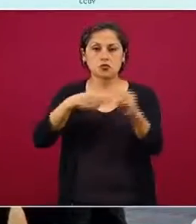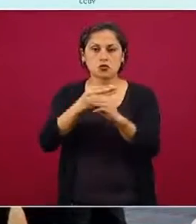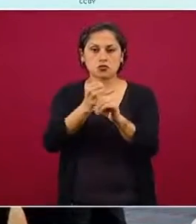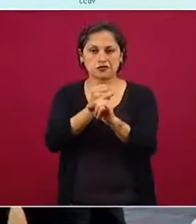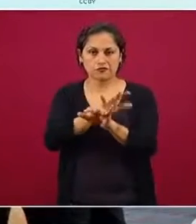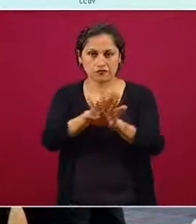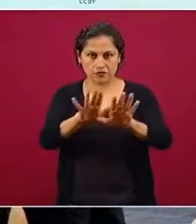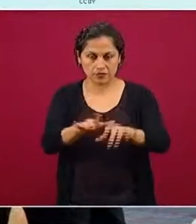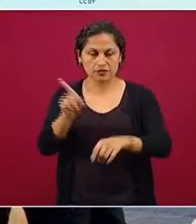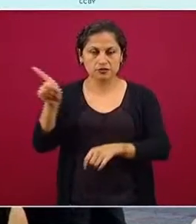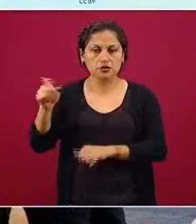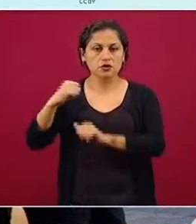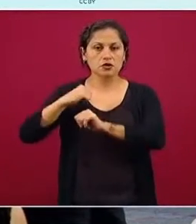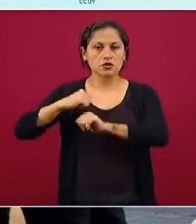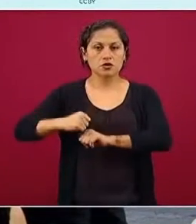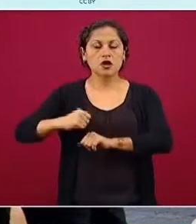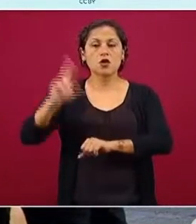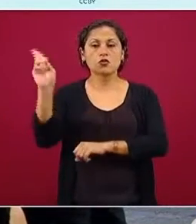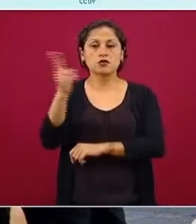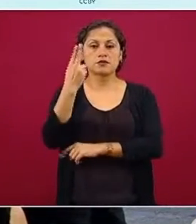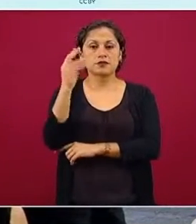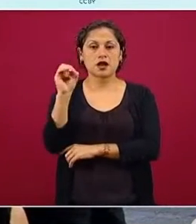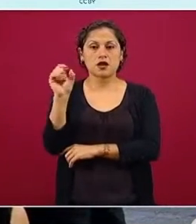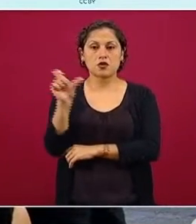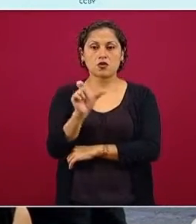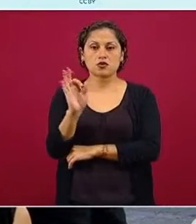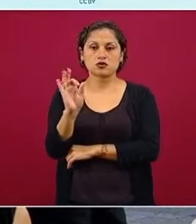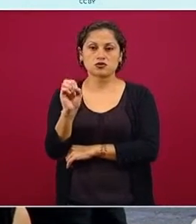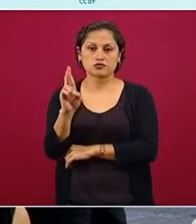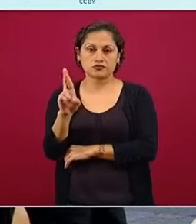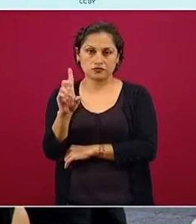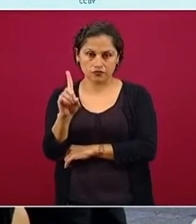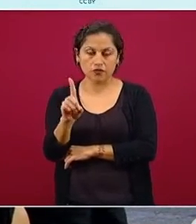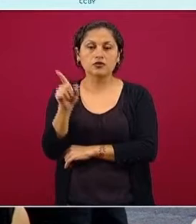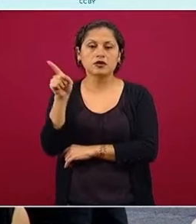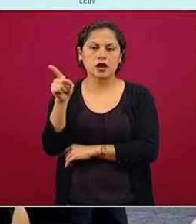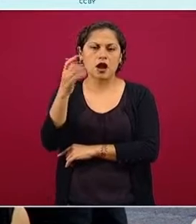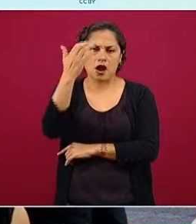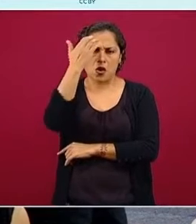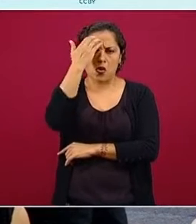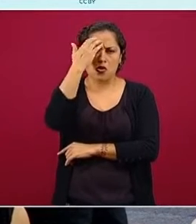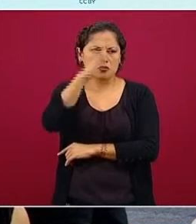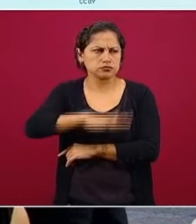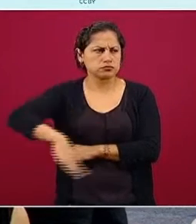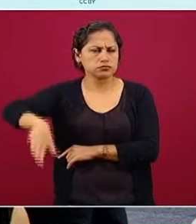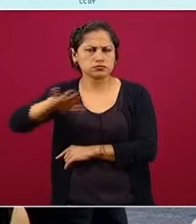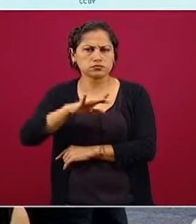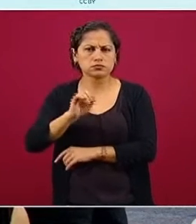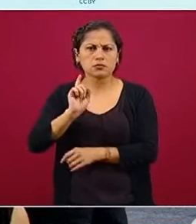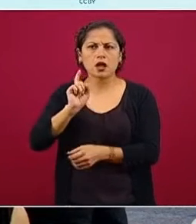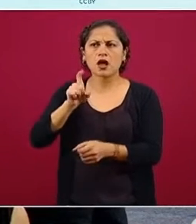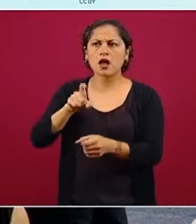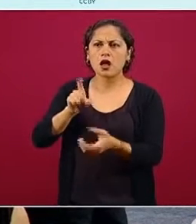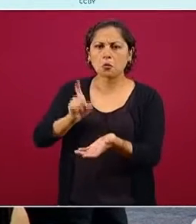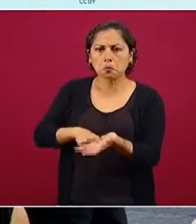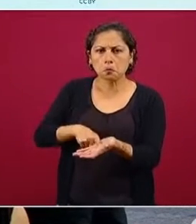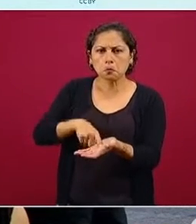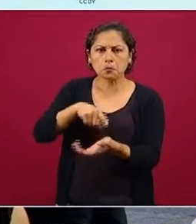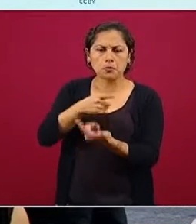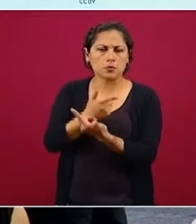Universidad de Oxford. Y es bastante conocido, es de acceso gratuito, no se necesita clave ni contraseña, cualquiera que